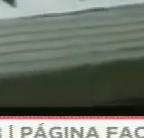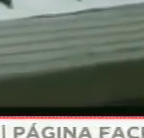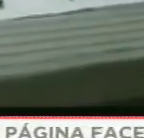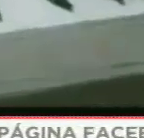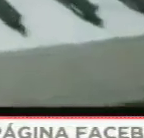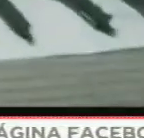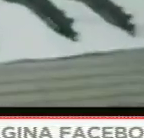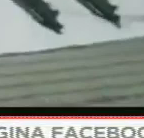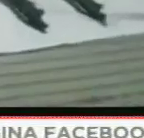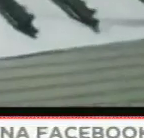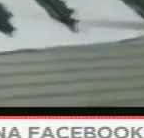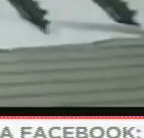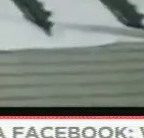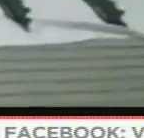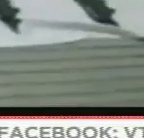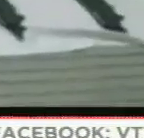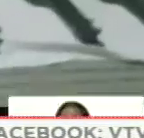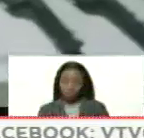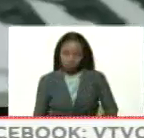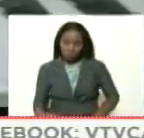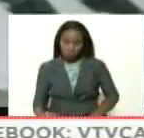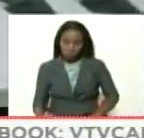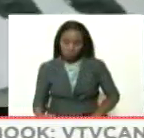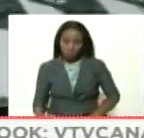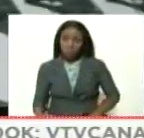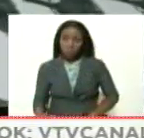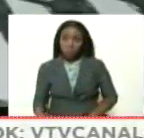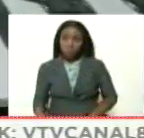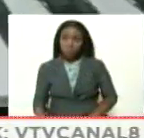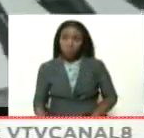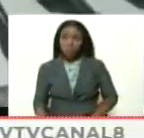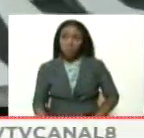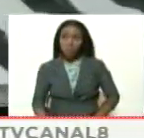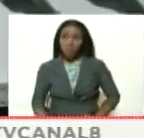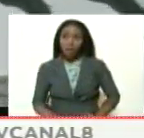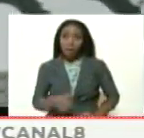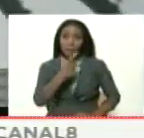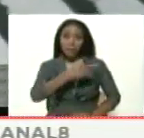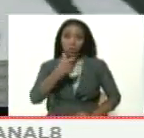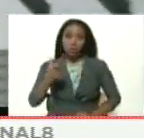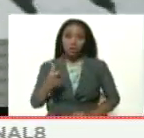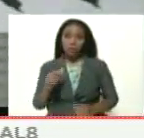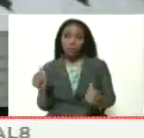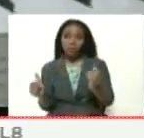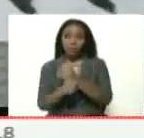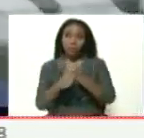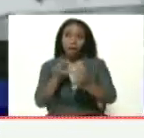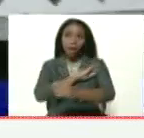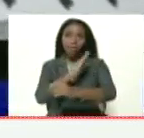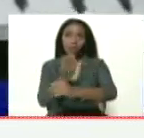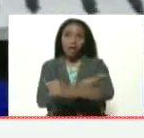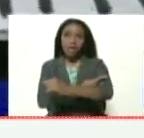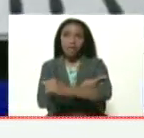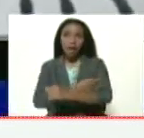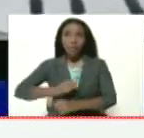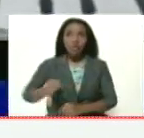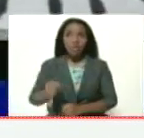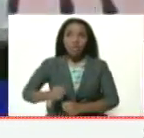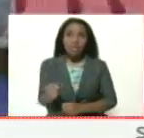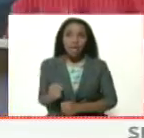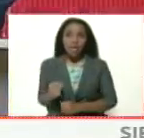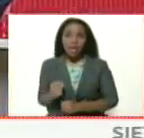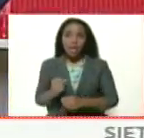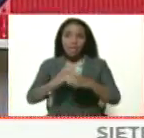según lo que señala la persona capturada por las fuerzas de la Policía de Tránsito